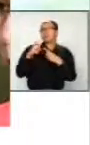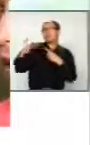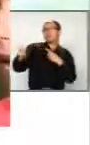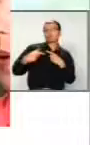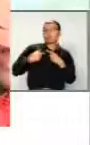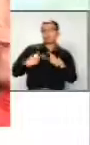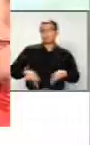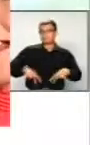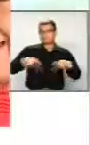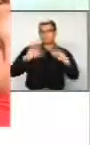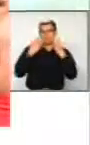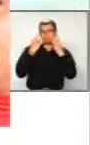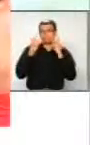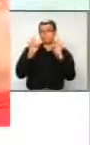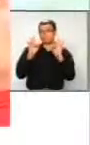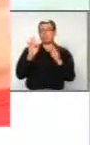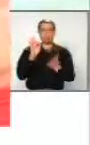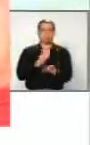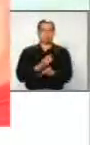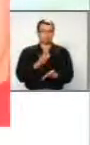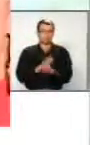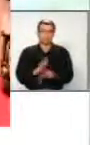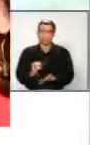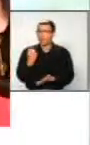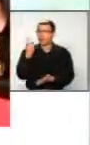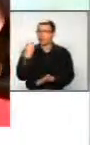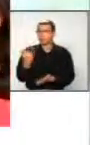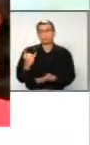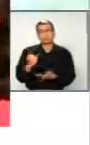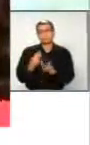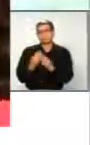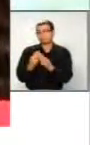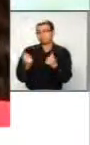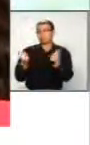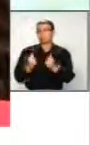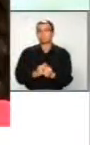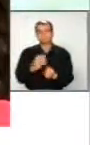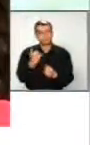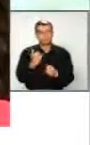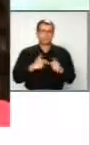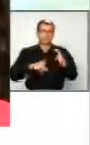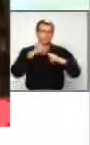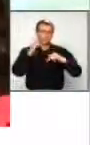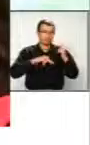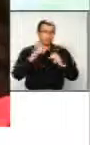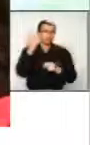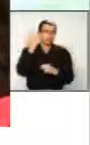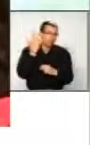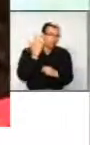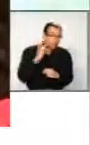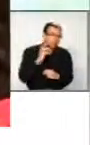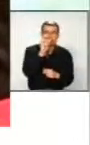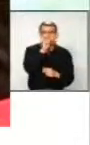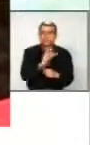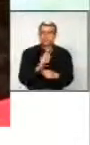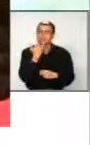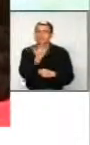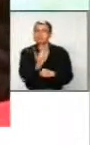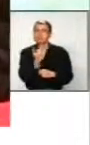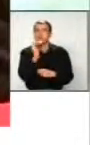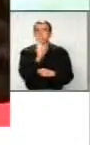de vida saludable, tranquilo, reposado, en el que tengan la opción de construirse día a día para ser personas cultas,